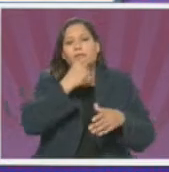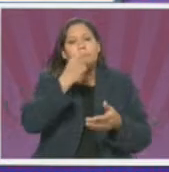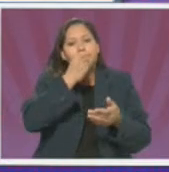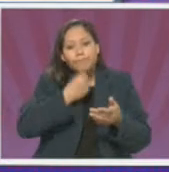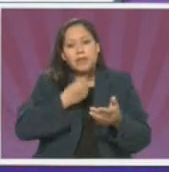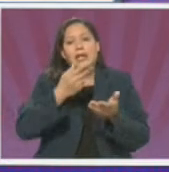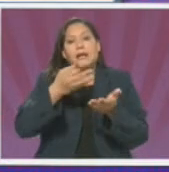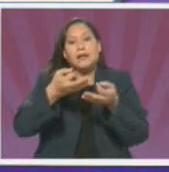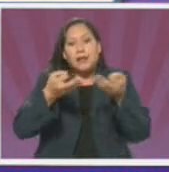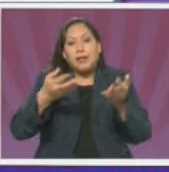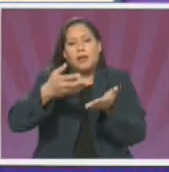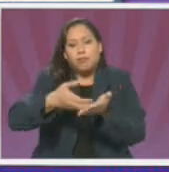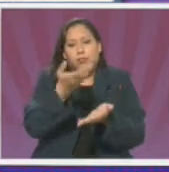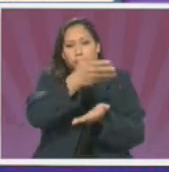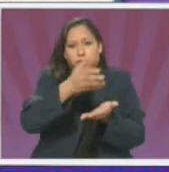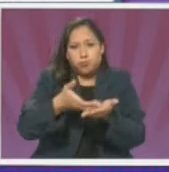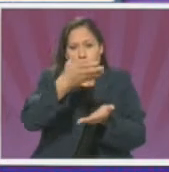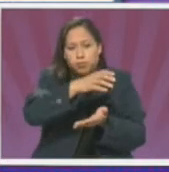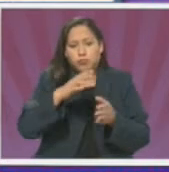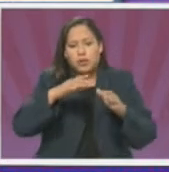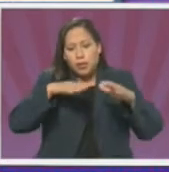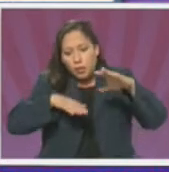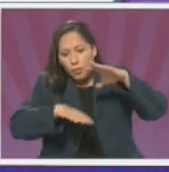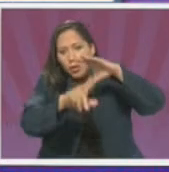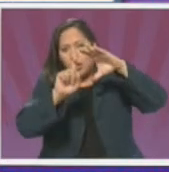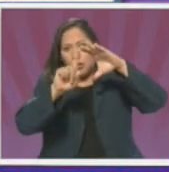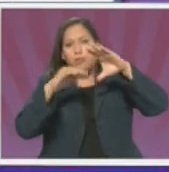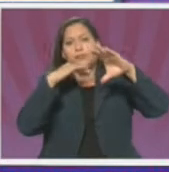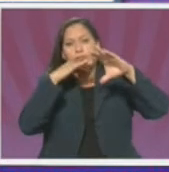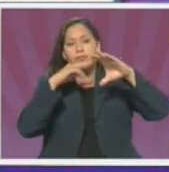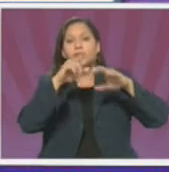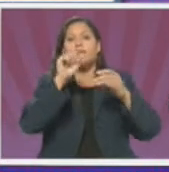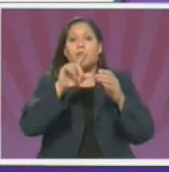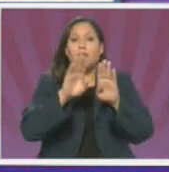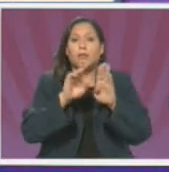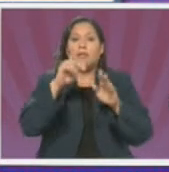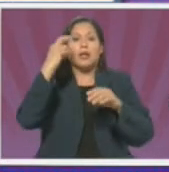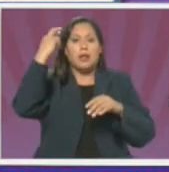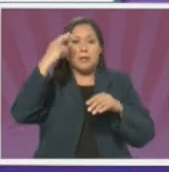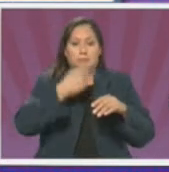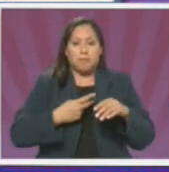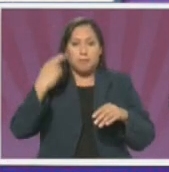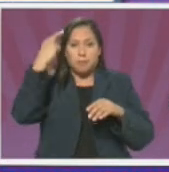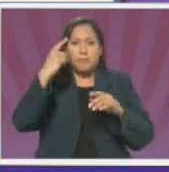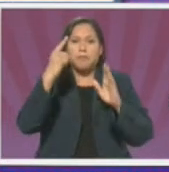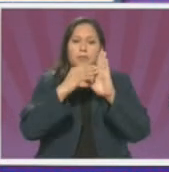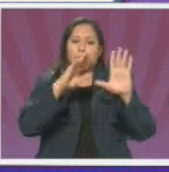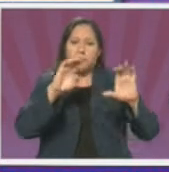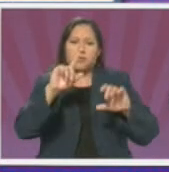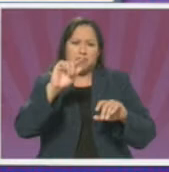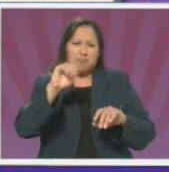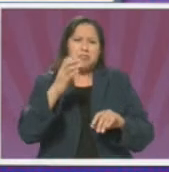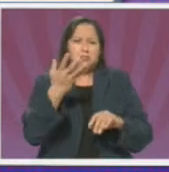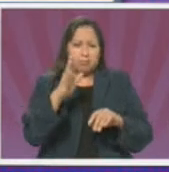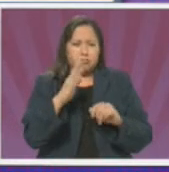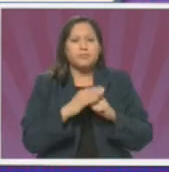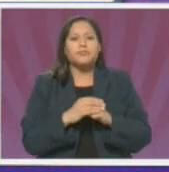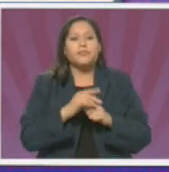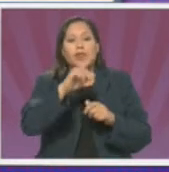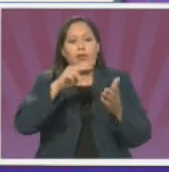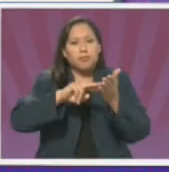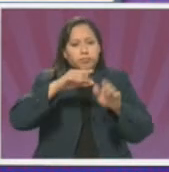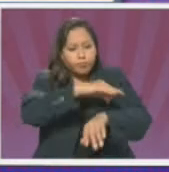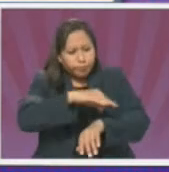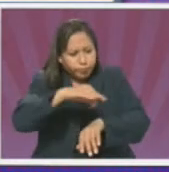Habrá sido virrey entre 1771 y 79, te digo, poco tiempo, pero mucho hizo. Y otra cosa que hizo Bucareli fue trazar y